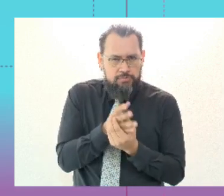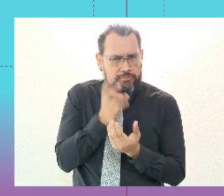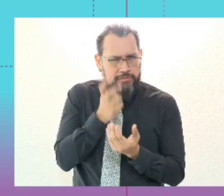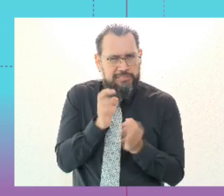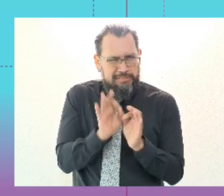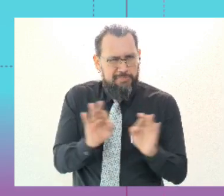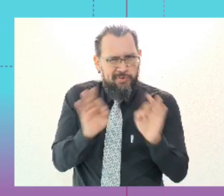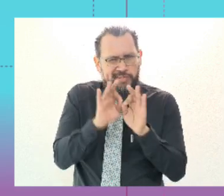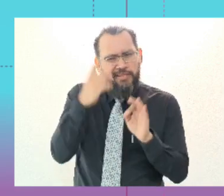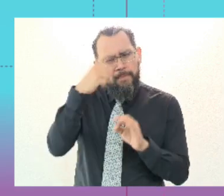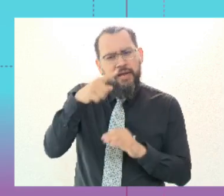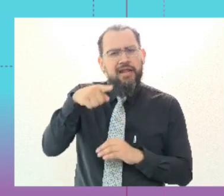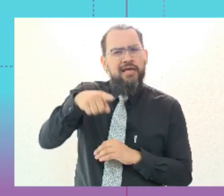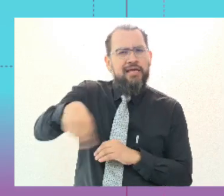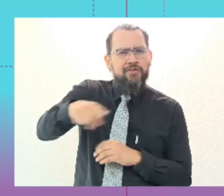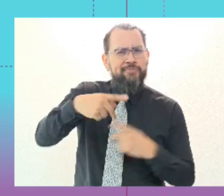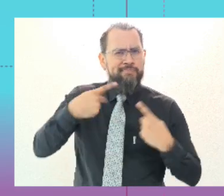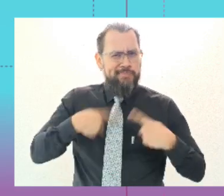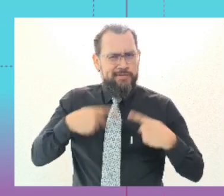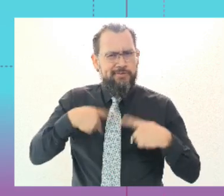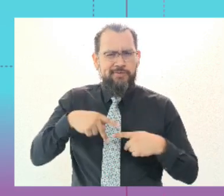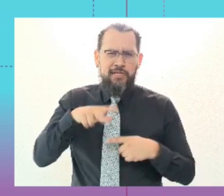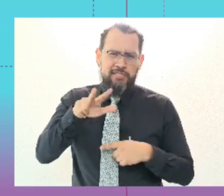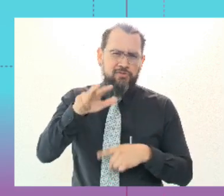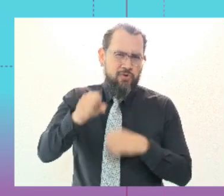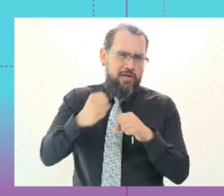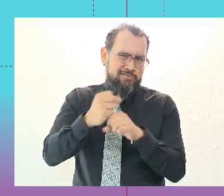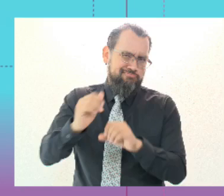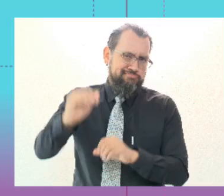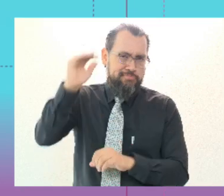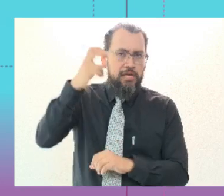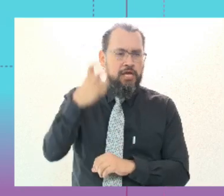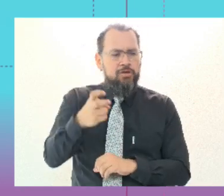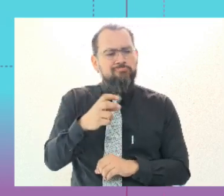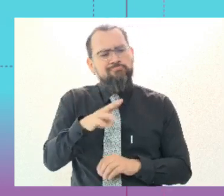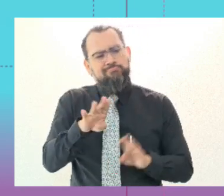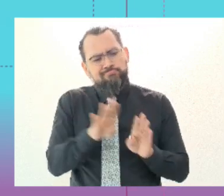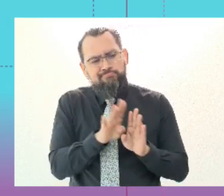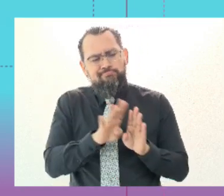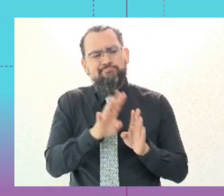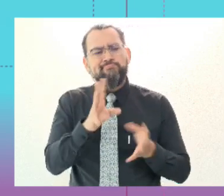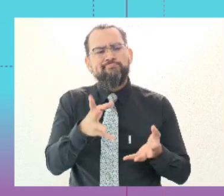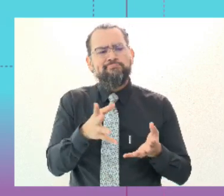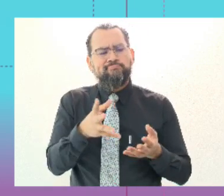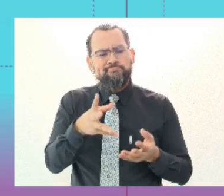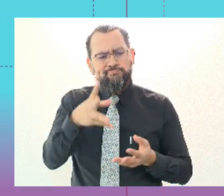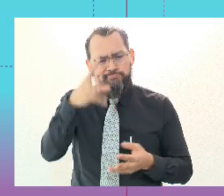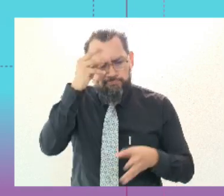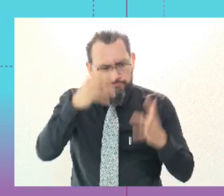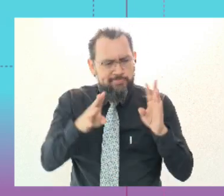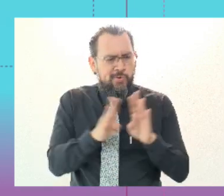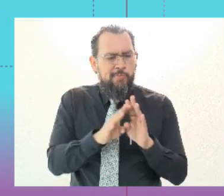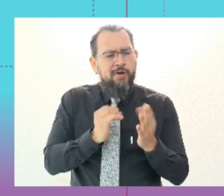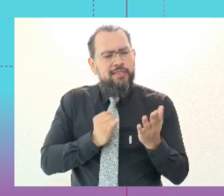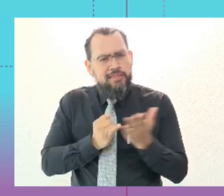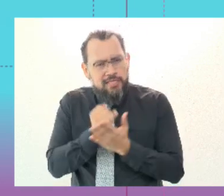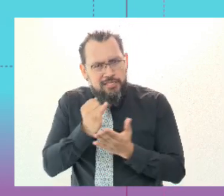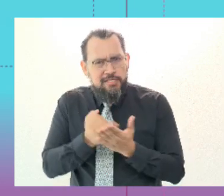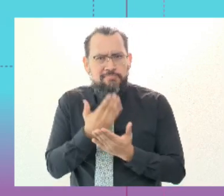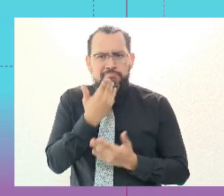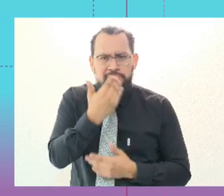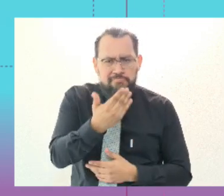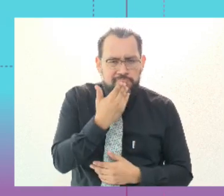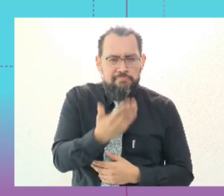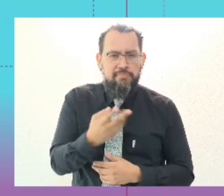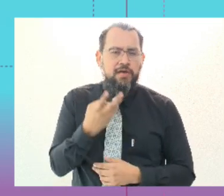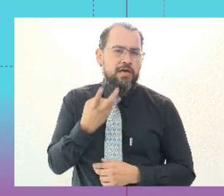dentro de la participación ciudadana, dentro de la oportunidad que le brindan a la sociedad de poder tomar decisiones